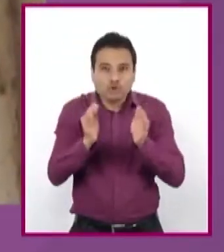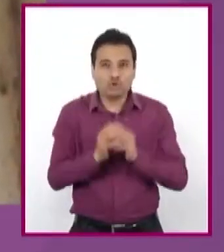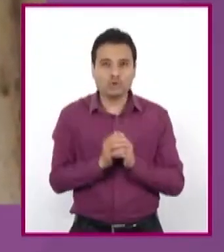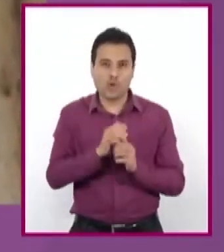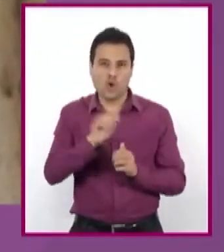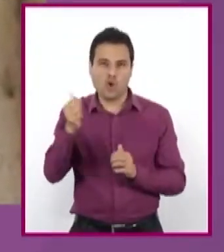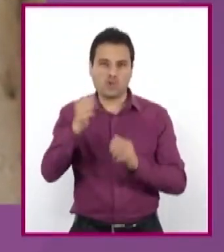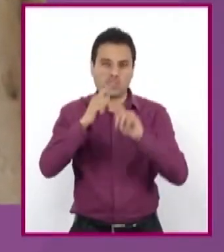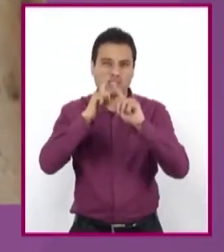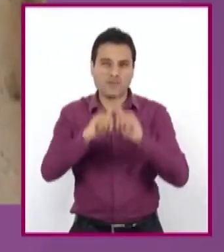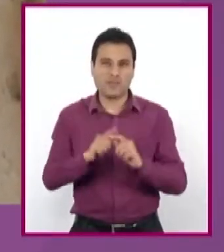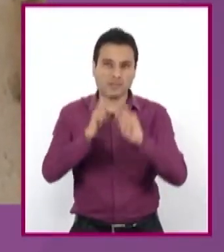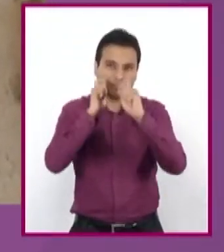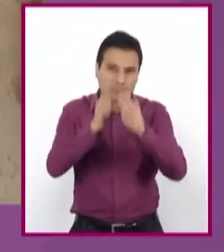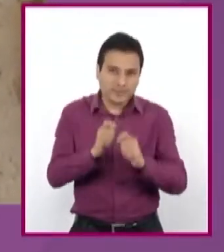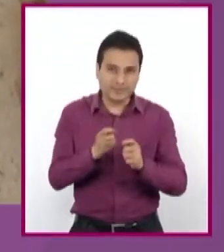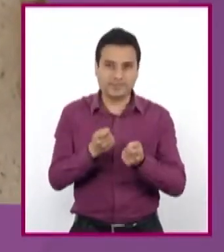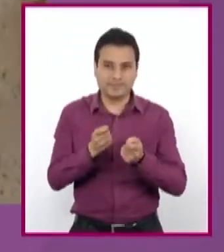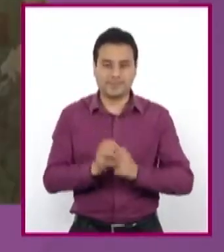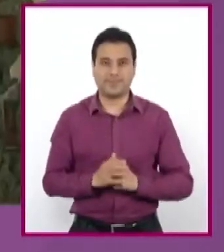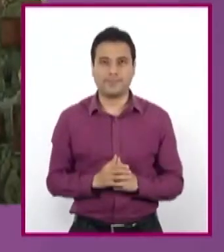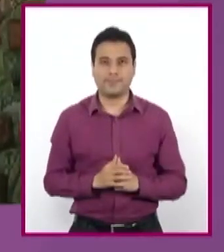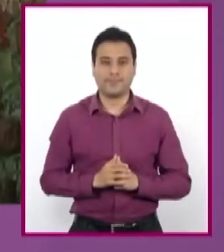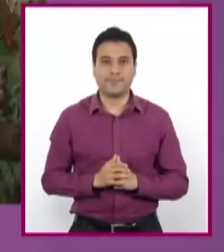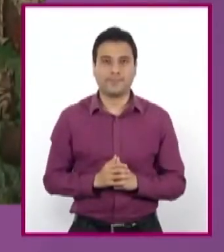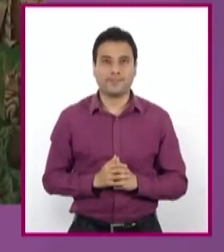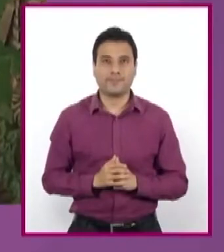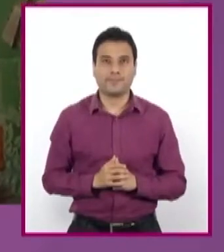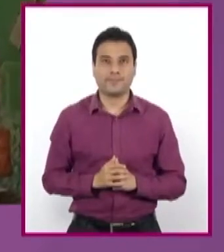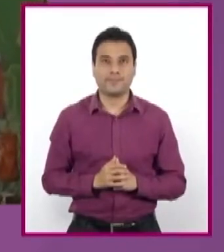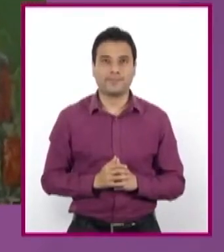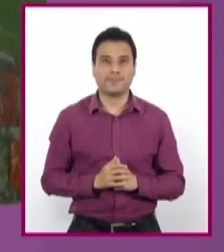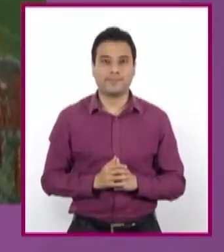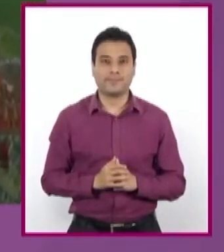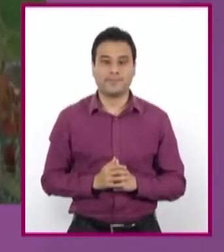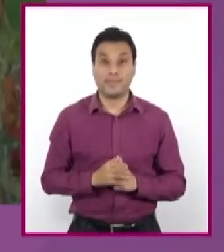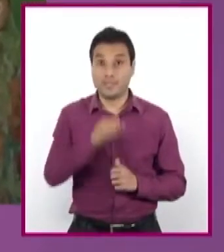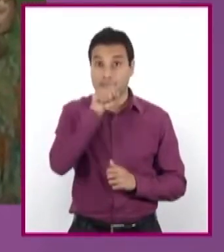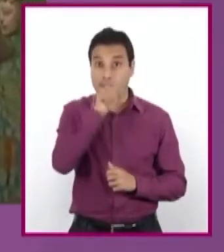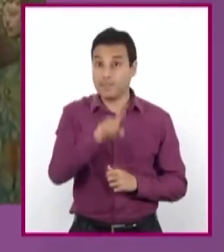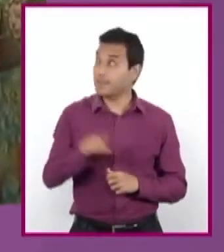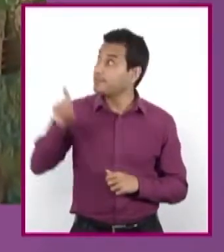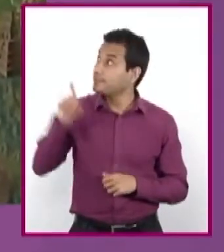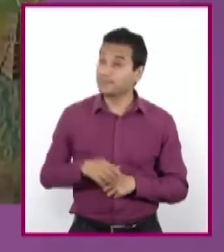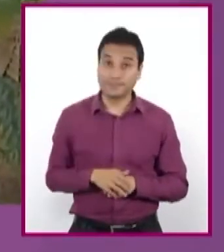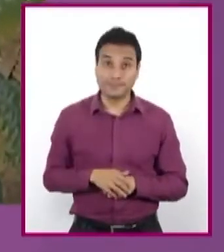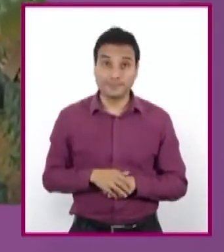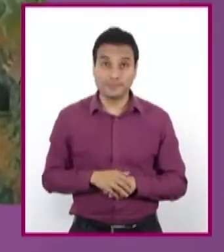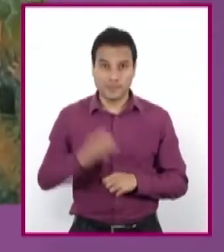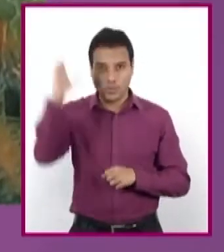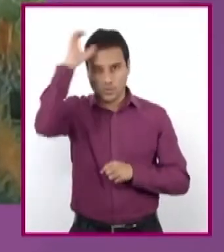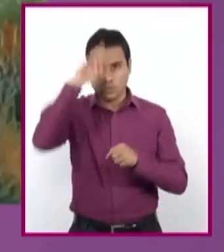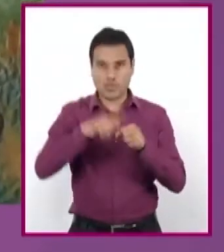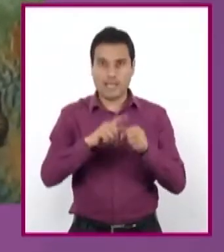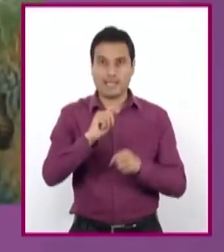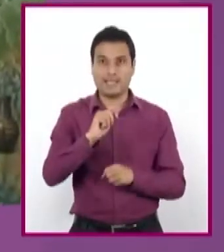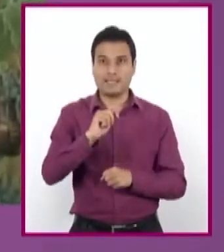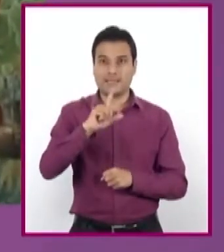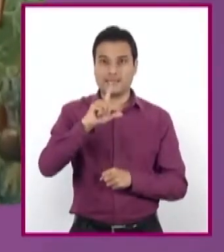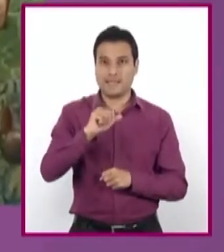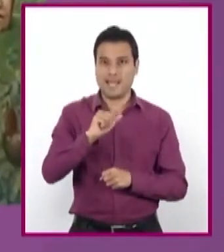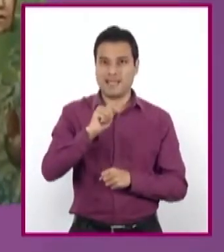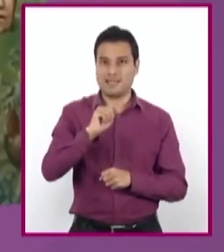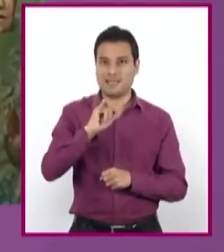figuras como las de fauces de jaguar. Y las mascarillas de Tlatilco, cultura que se ubica en el actual Estado